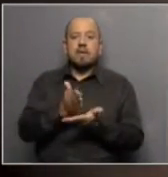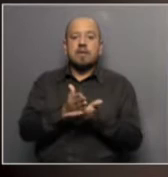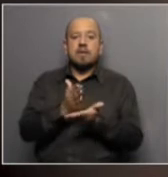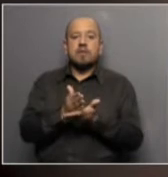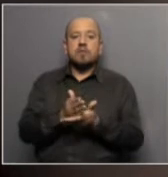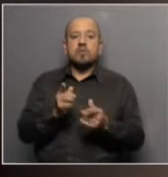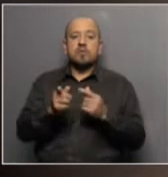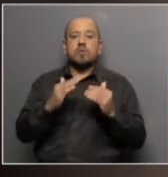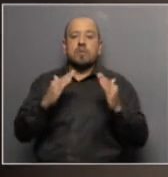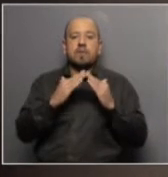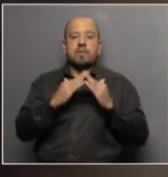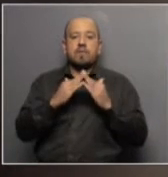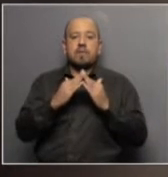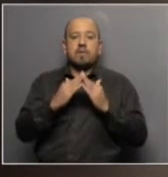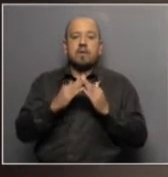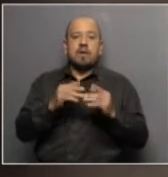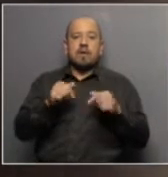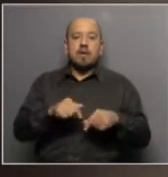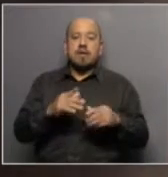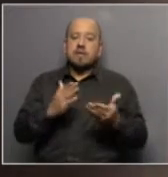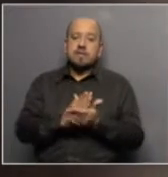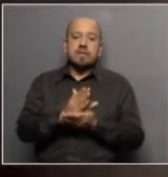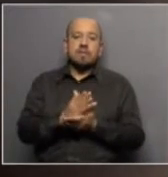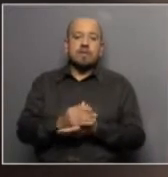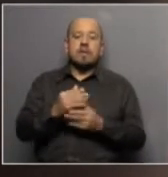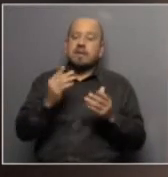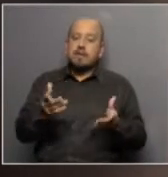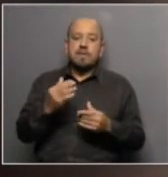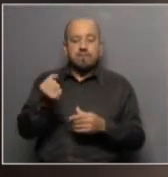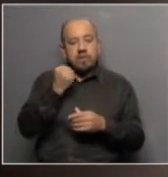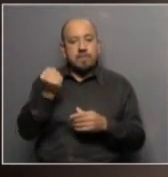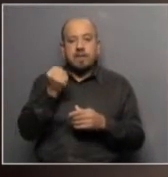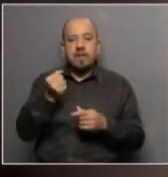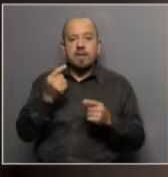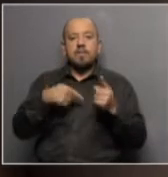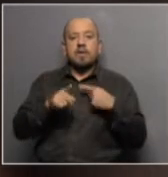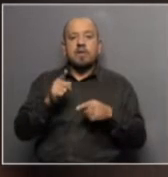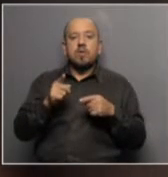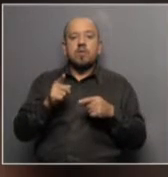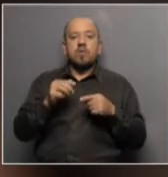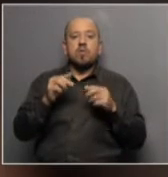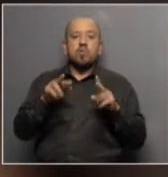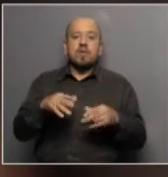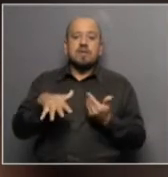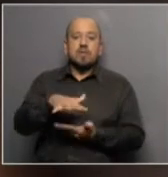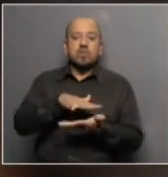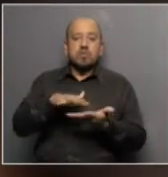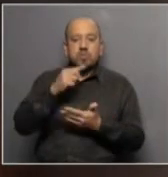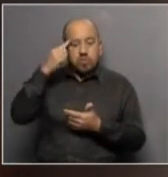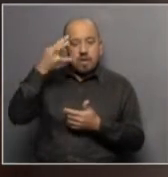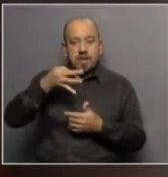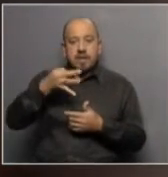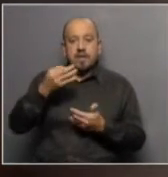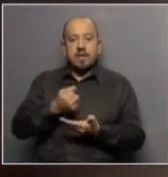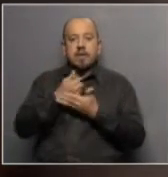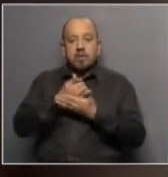sus componentes se vuelve vital. Siempre lo es, siempre lo ha sido. Pero enfrentamos en esta situación una realidad que nos